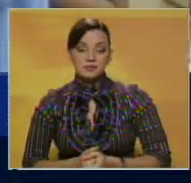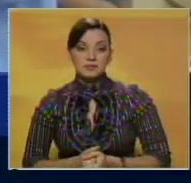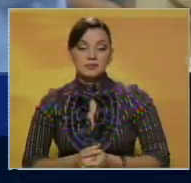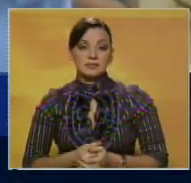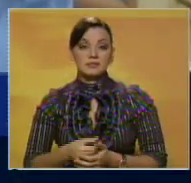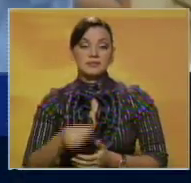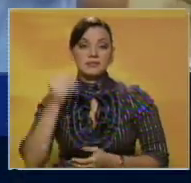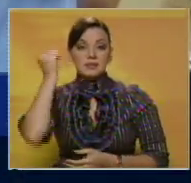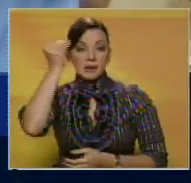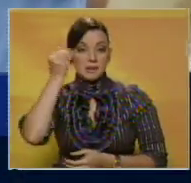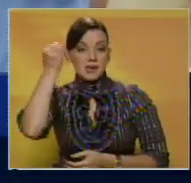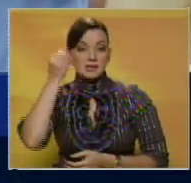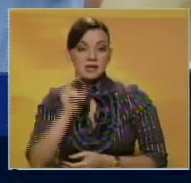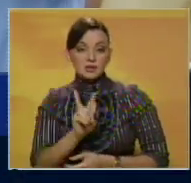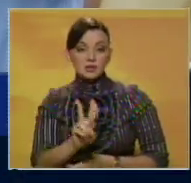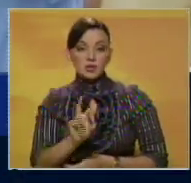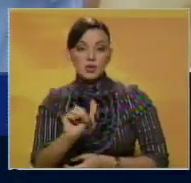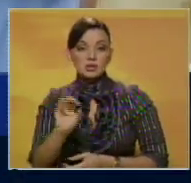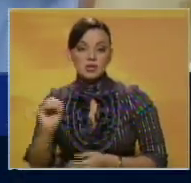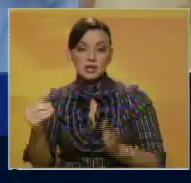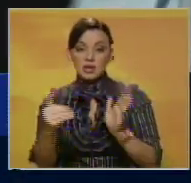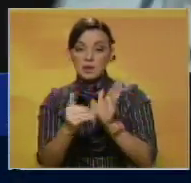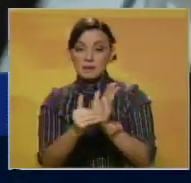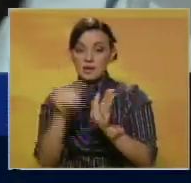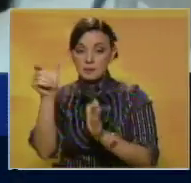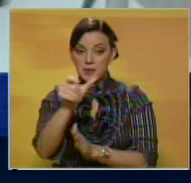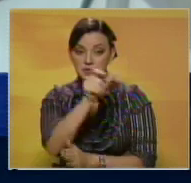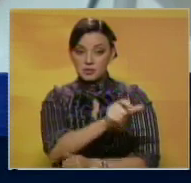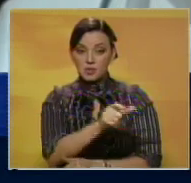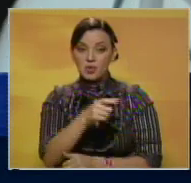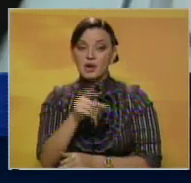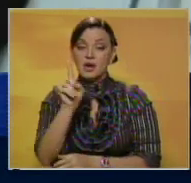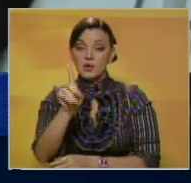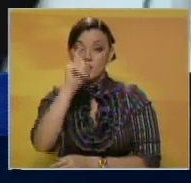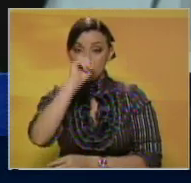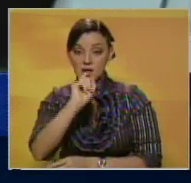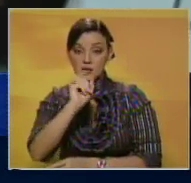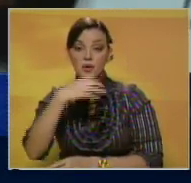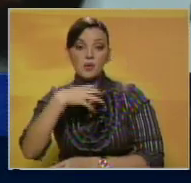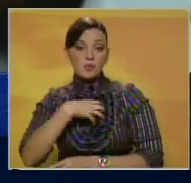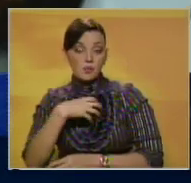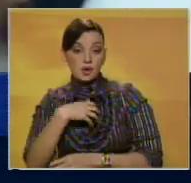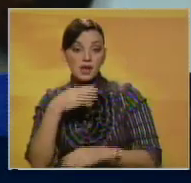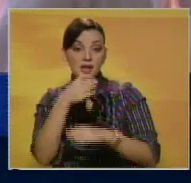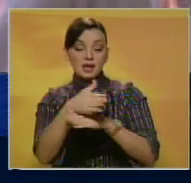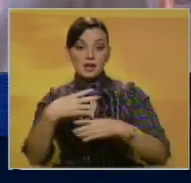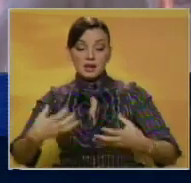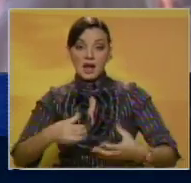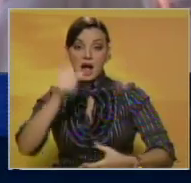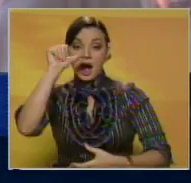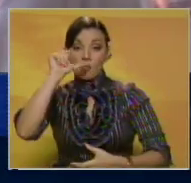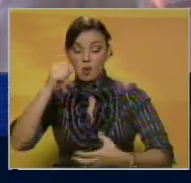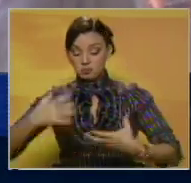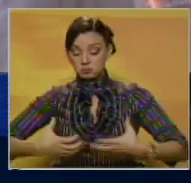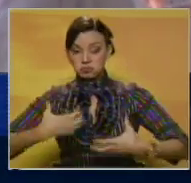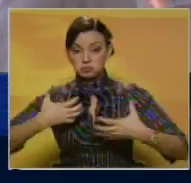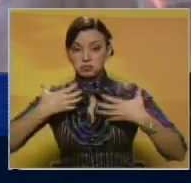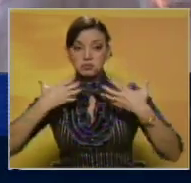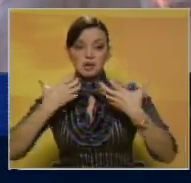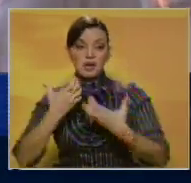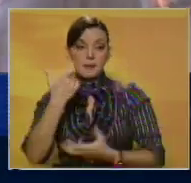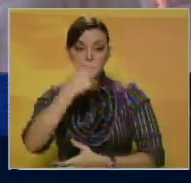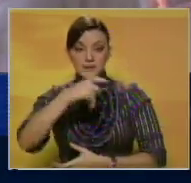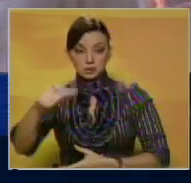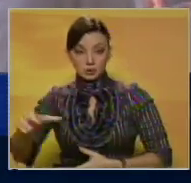estima que un total de 200.000 pacientes al año puedan ser atendidos en este centro hidrológico, ubicado en el municipio de Costa de Oro del